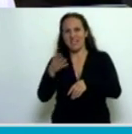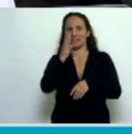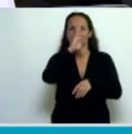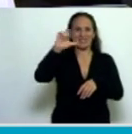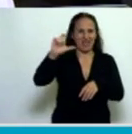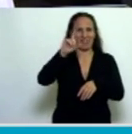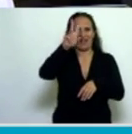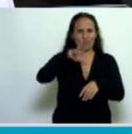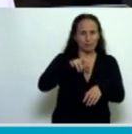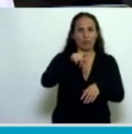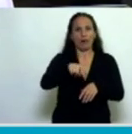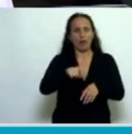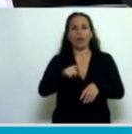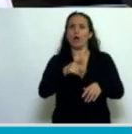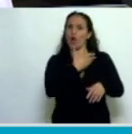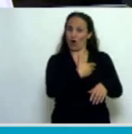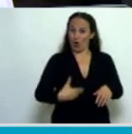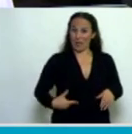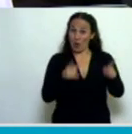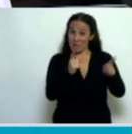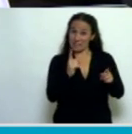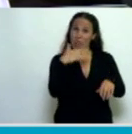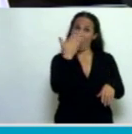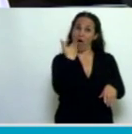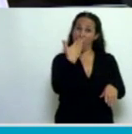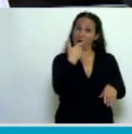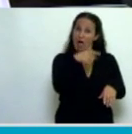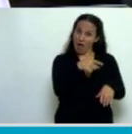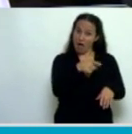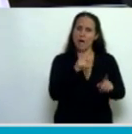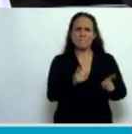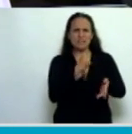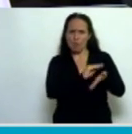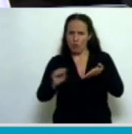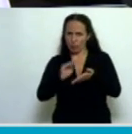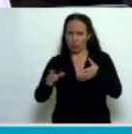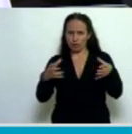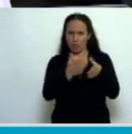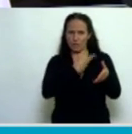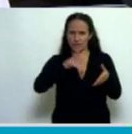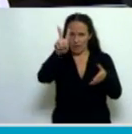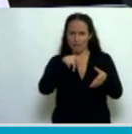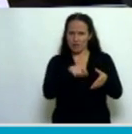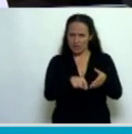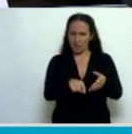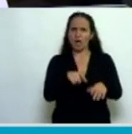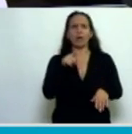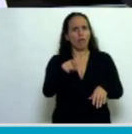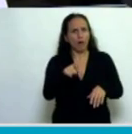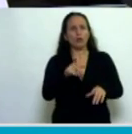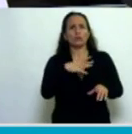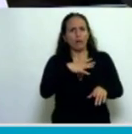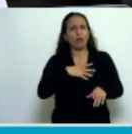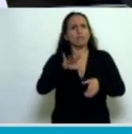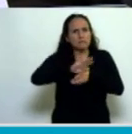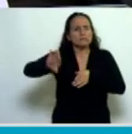gobierno, contradiciendo su propio relato y lo que han expresado aquí los diputados oficialistas, sigue tomando